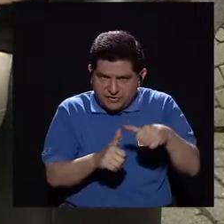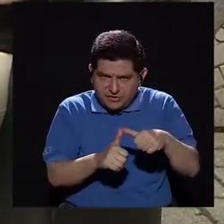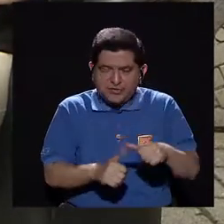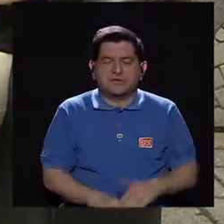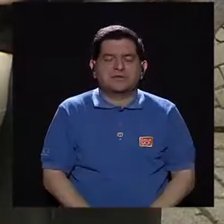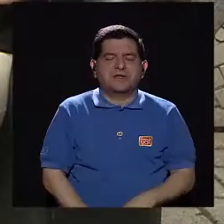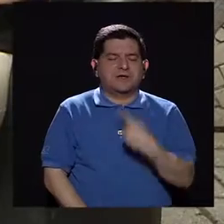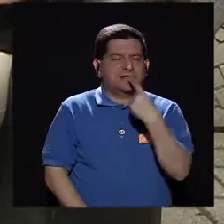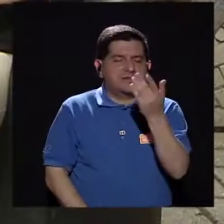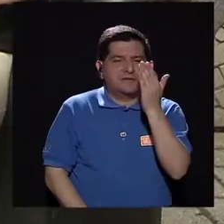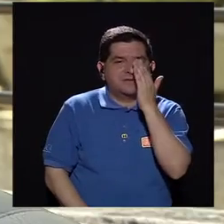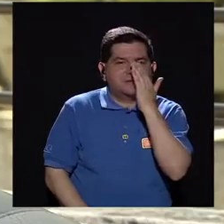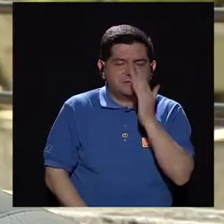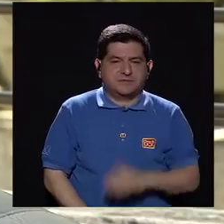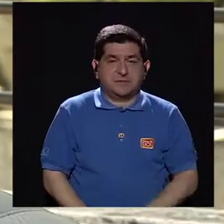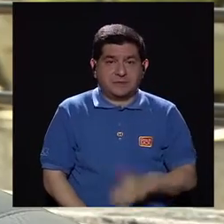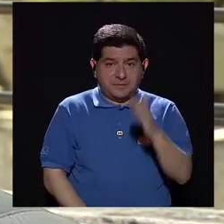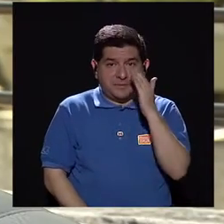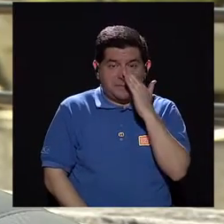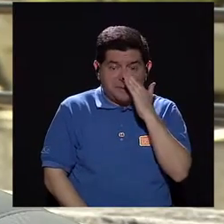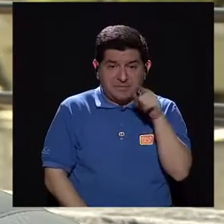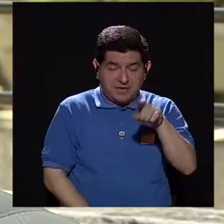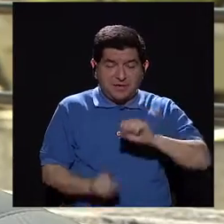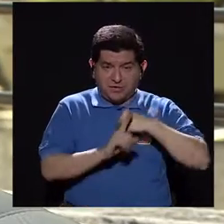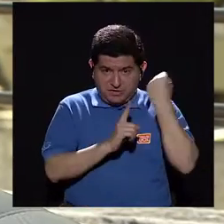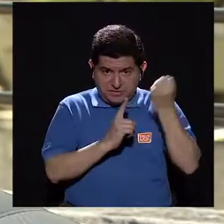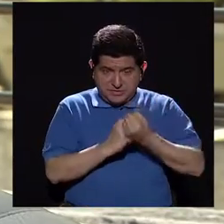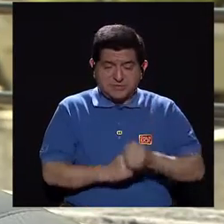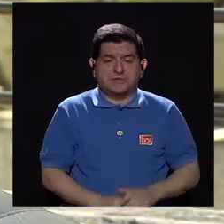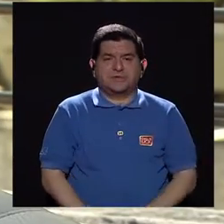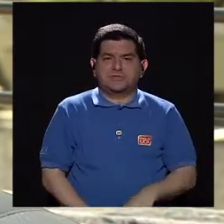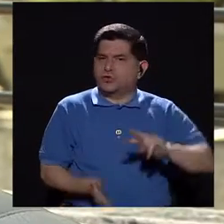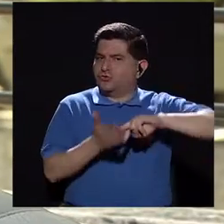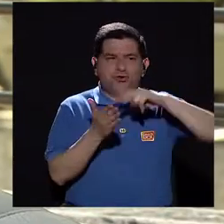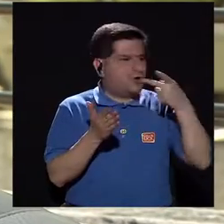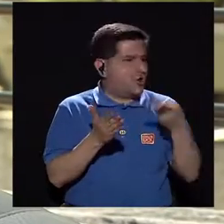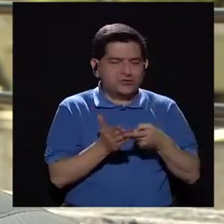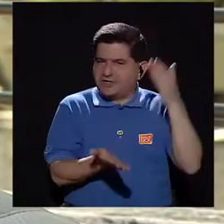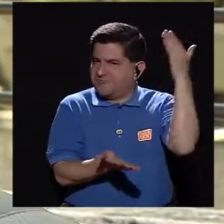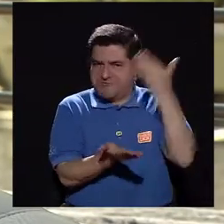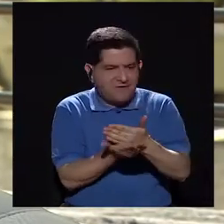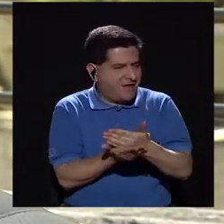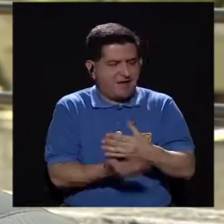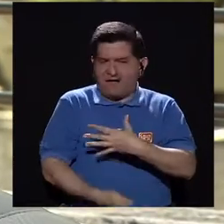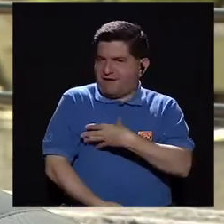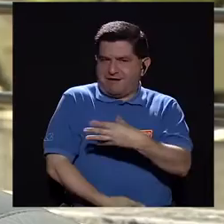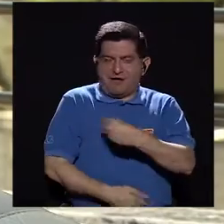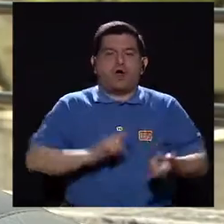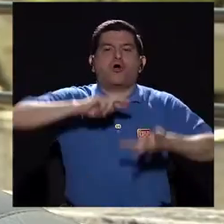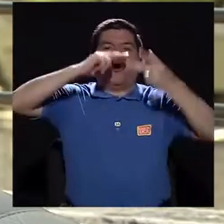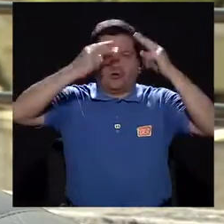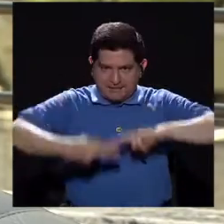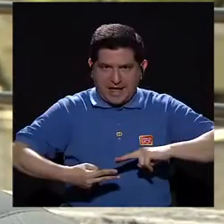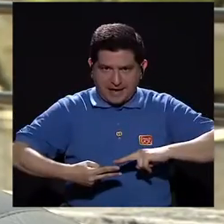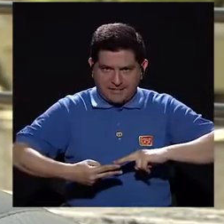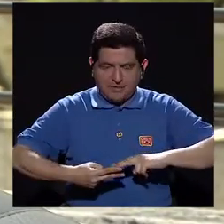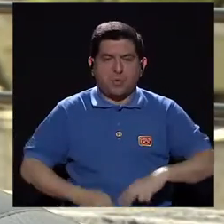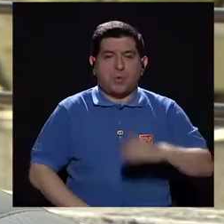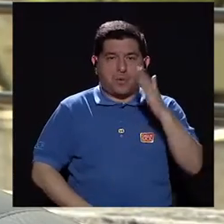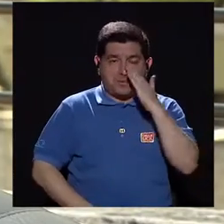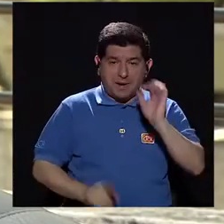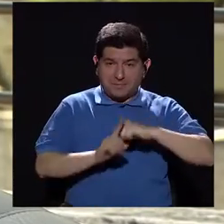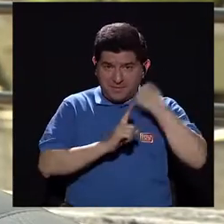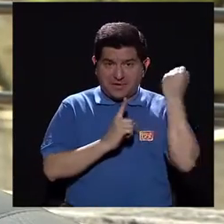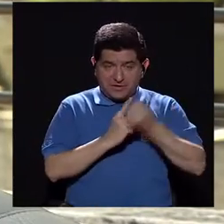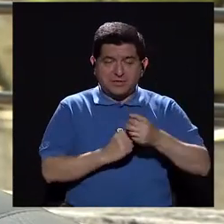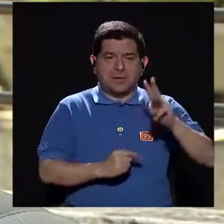recomendar y decirle a las madres que una mamá con mastitis no es indicativo de suspender lactancia. Al contrario, mamá